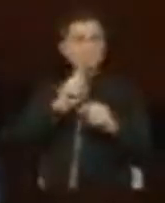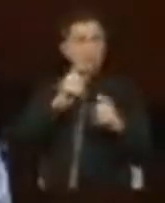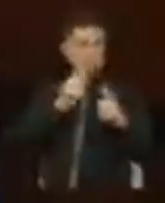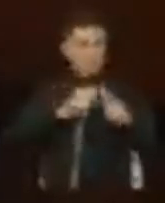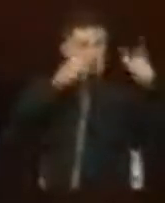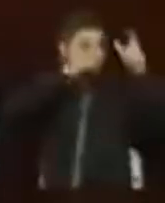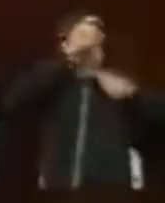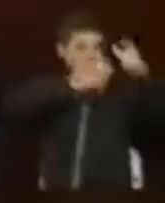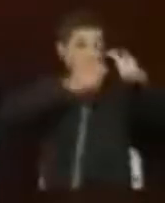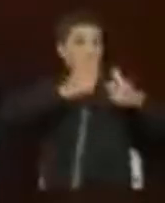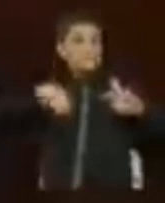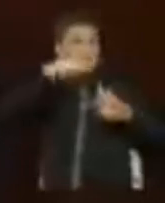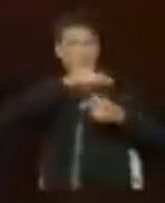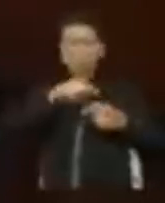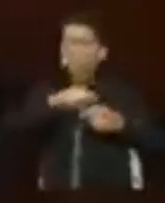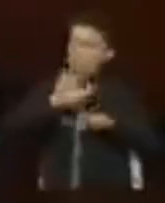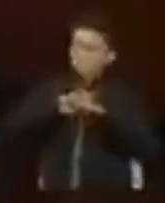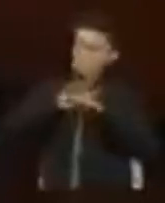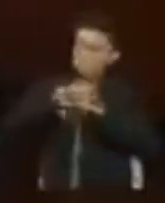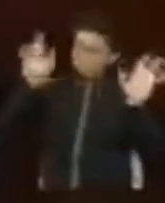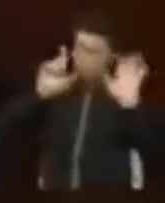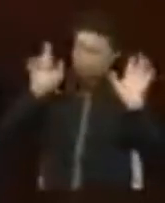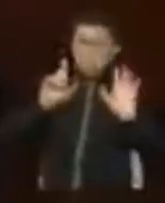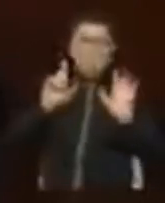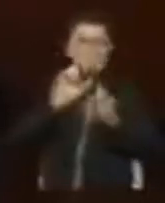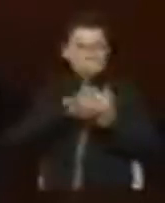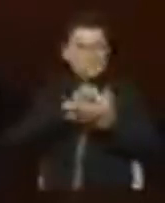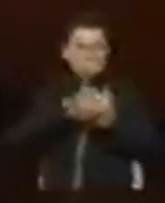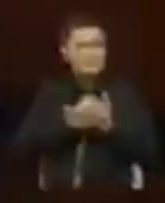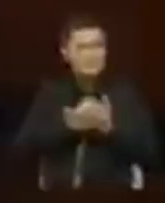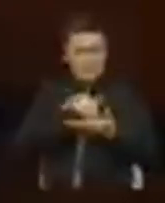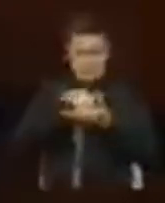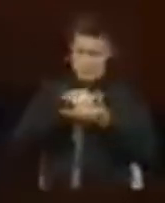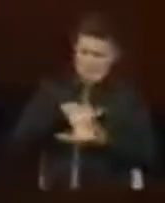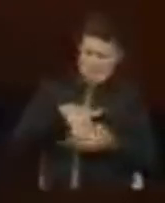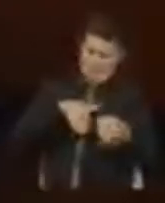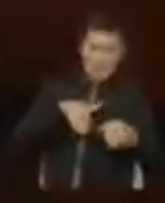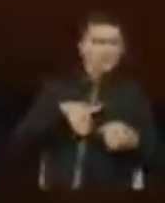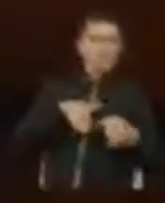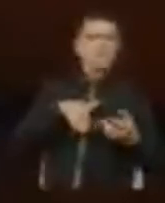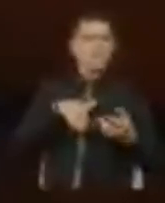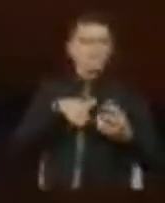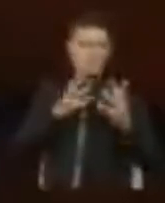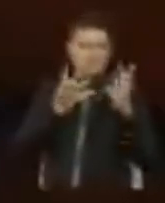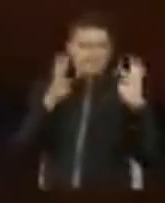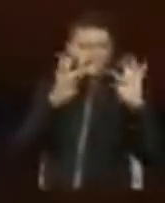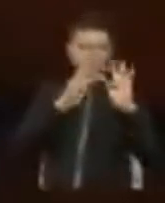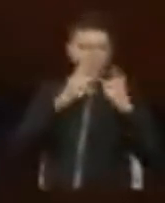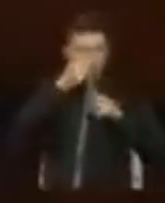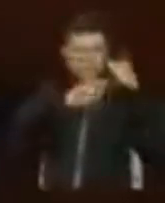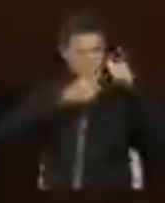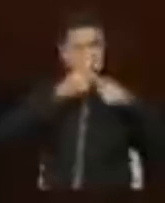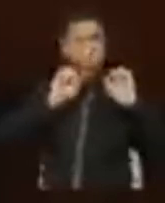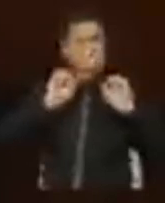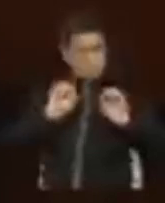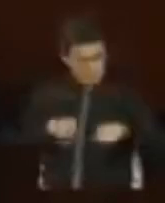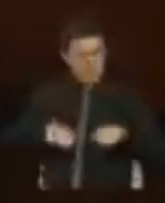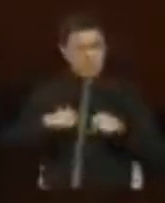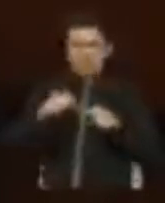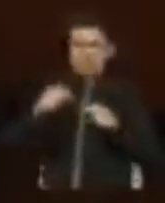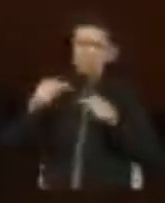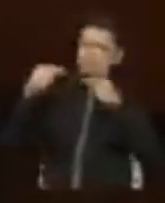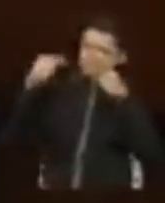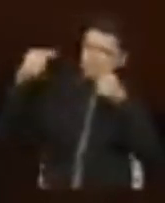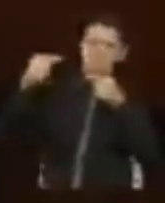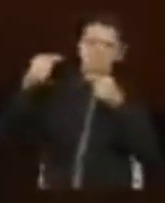Congreso que han llamado a la pensión. Y eso lo que demuestra es que el Senado y el Congreso sí le puede hacer contención